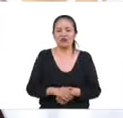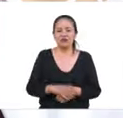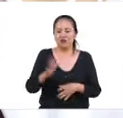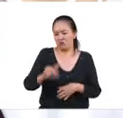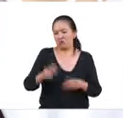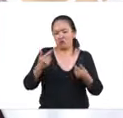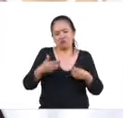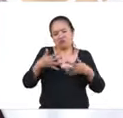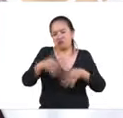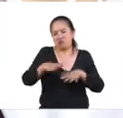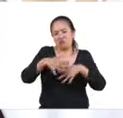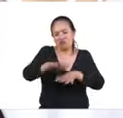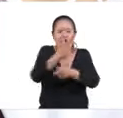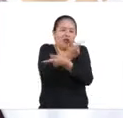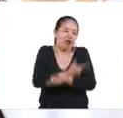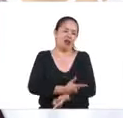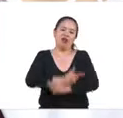muy libre,